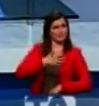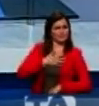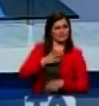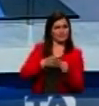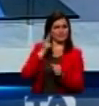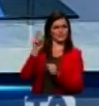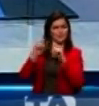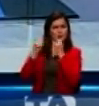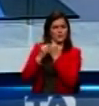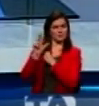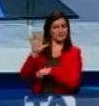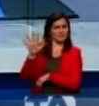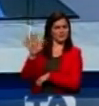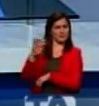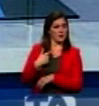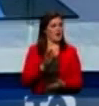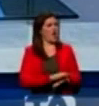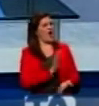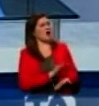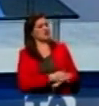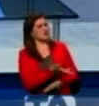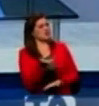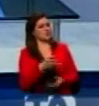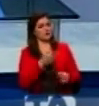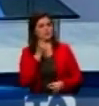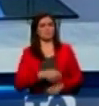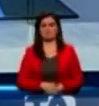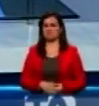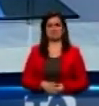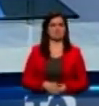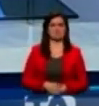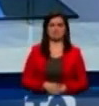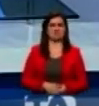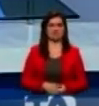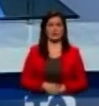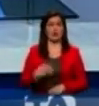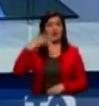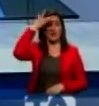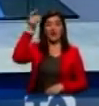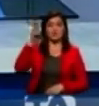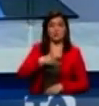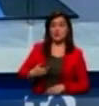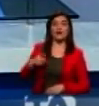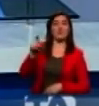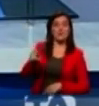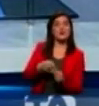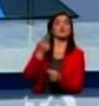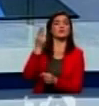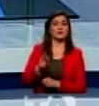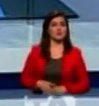País se lo pida y sigue creyendo que el vicepresidente Glass debe apartarse del gobierno hasta que se esclarezcan los casos de corrupción.